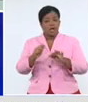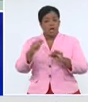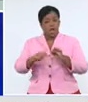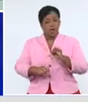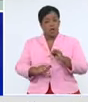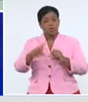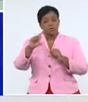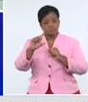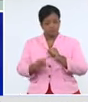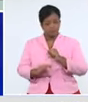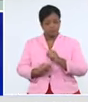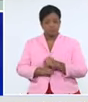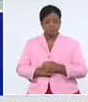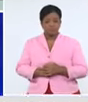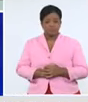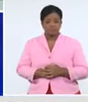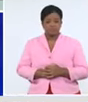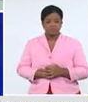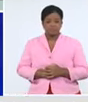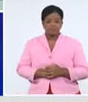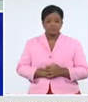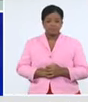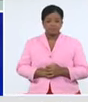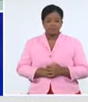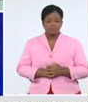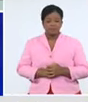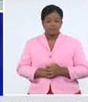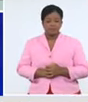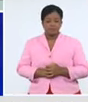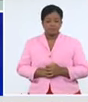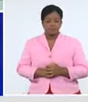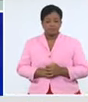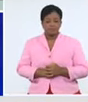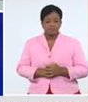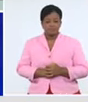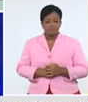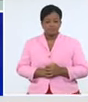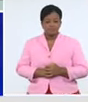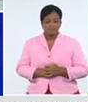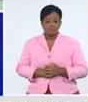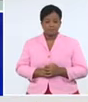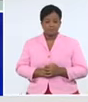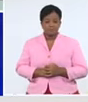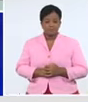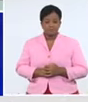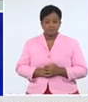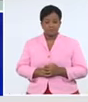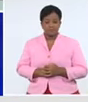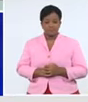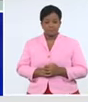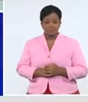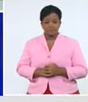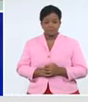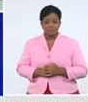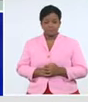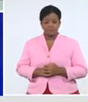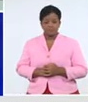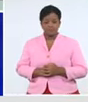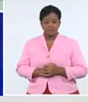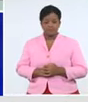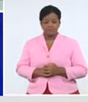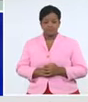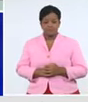cogemos de referencia, aunque realmente es un mes que no es para recordar mucho por la evolución que